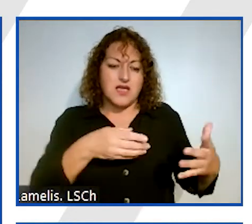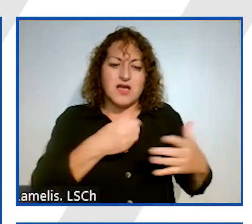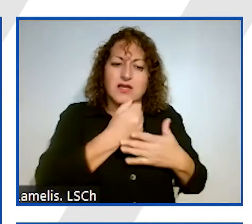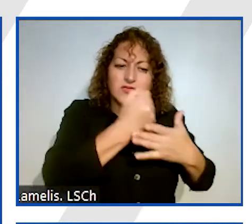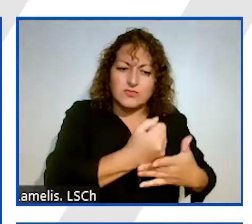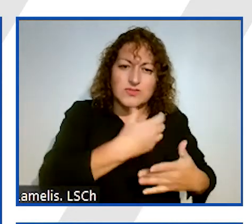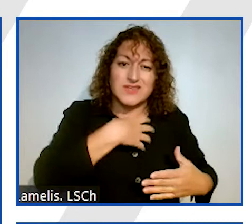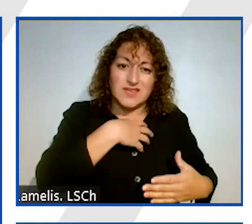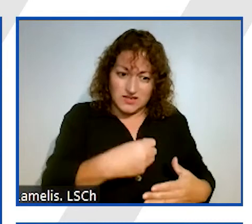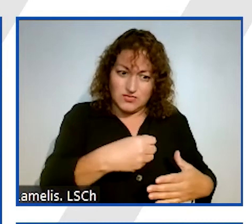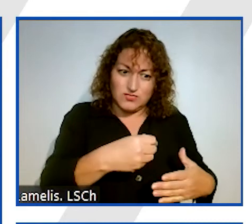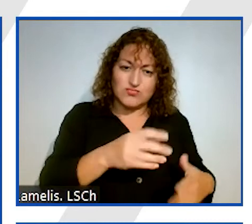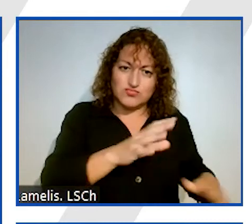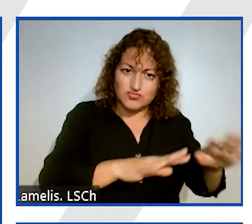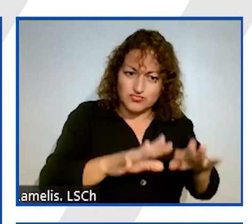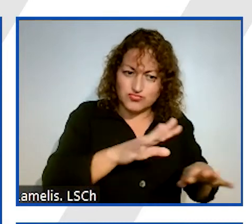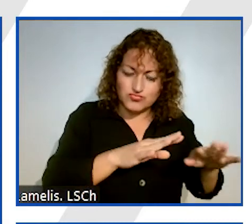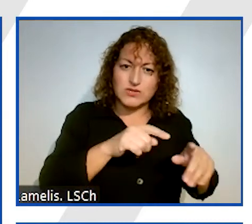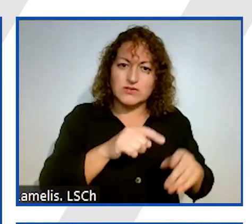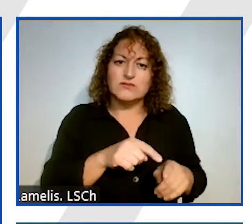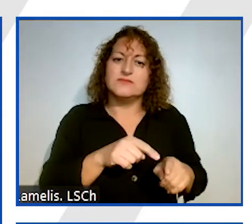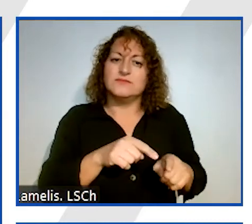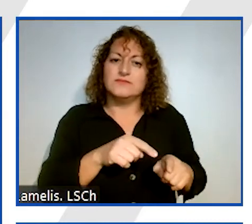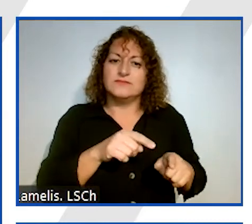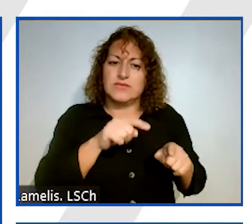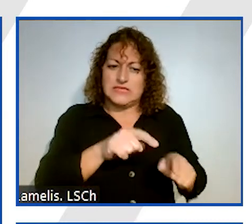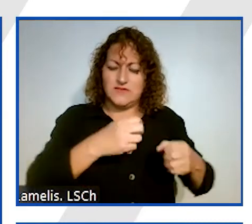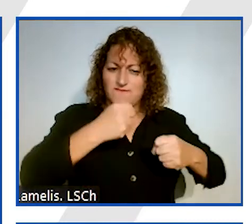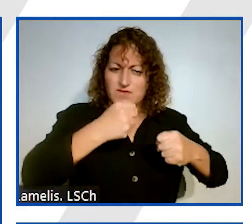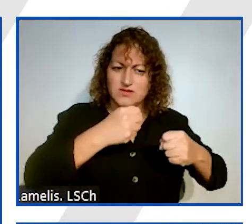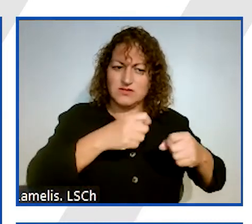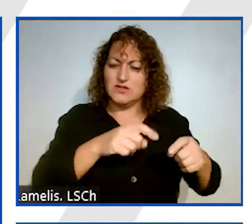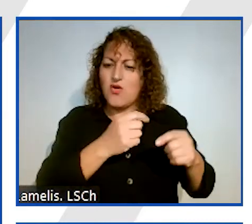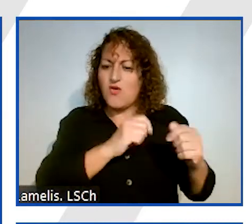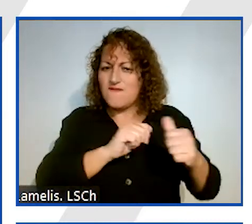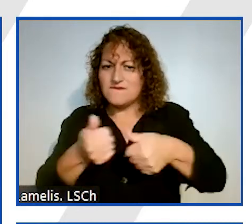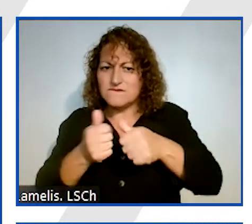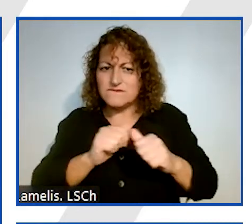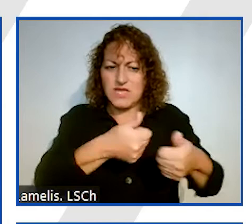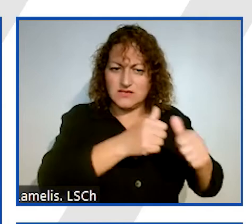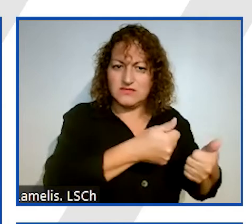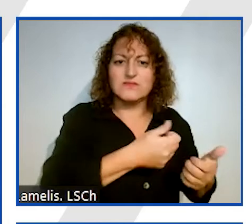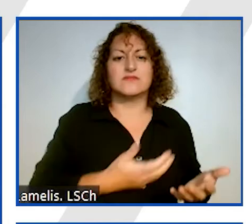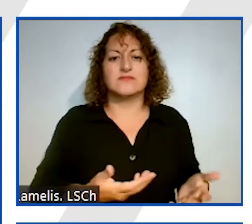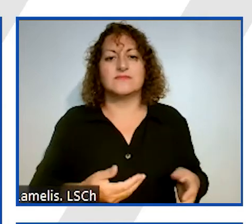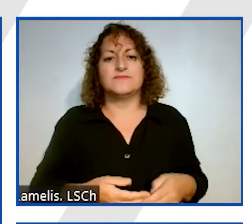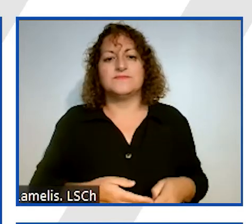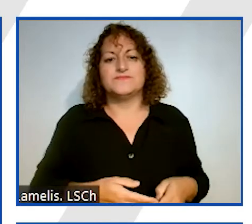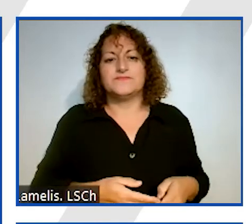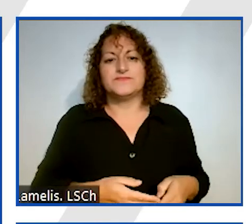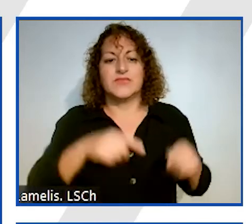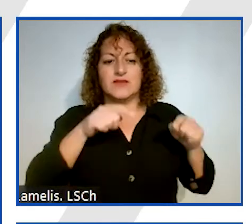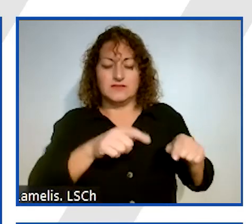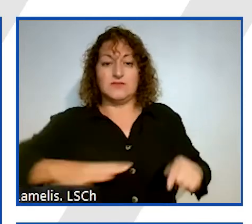competente. O sea, no tenga que competir con nadie más, sino que viene a ocupar su rol en